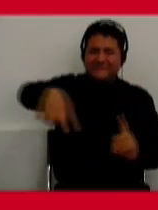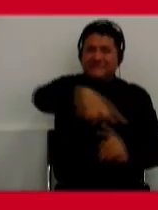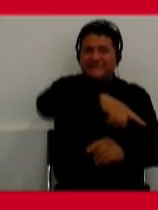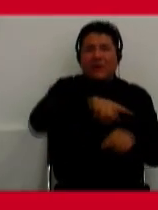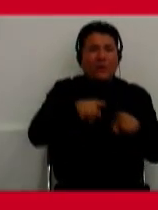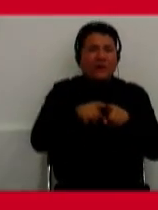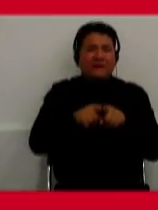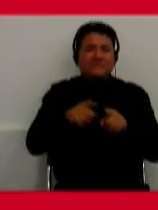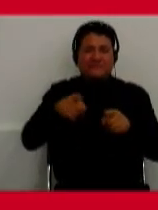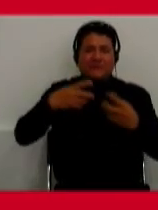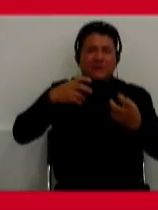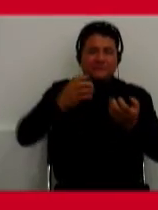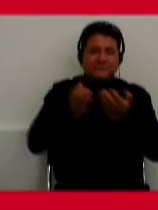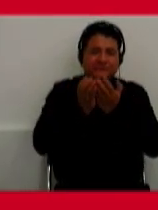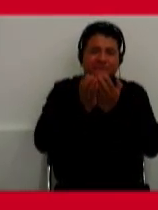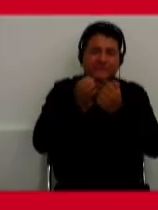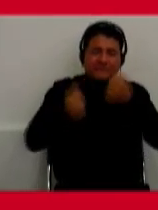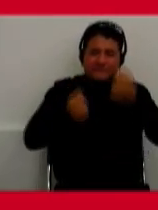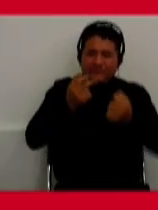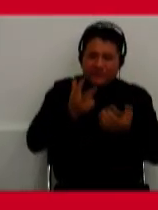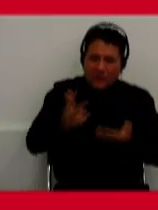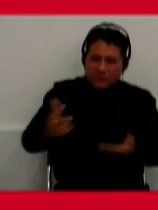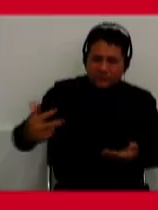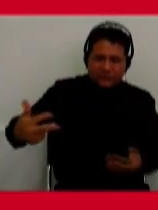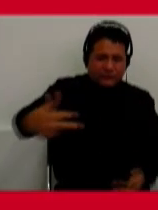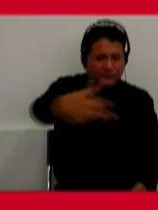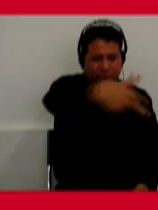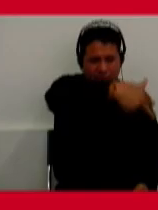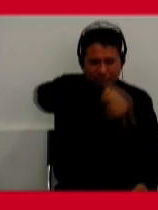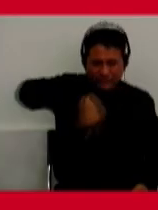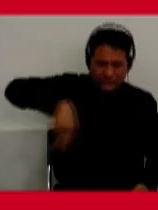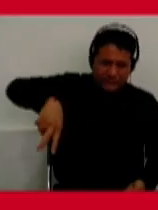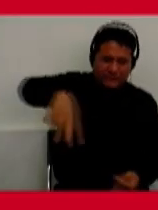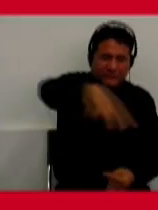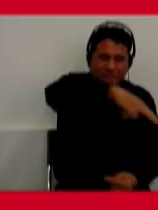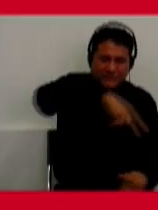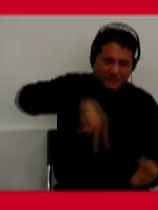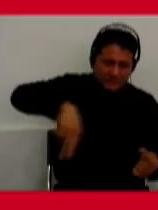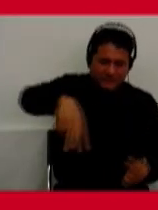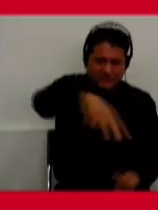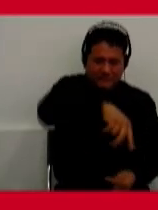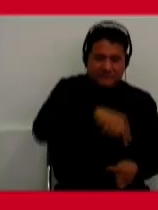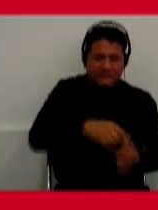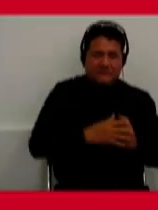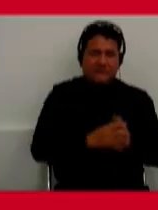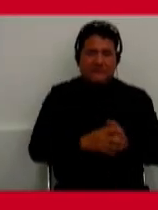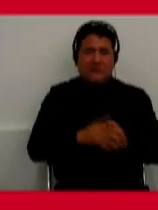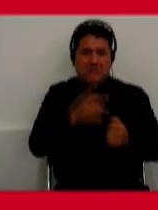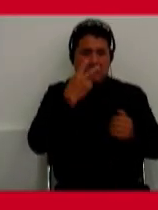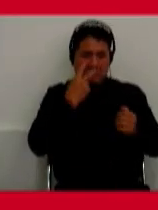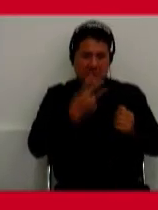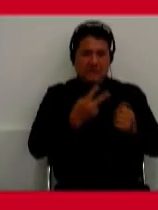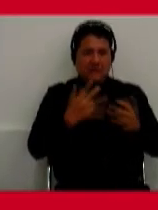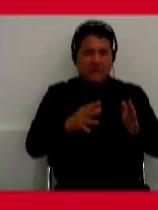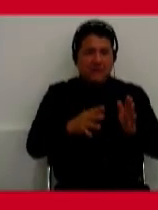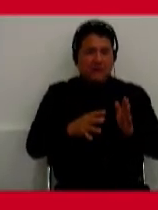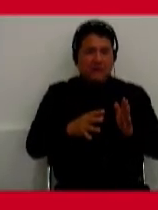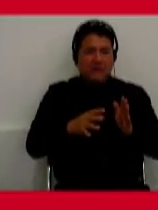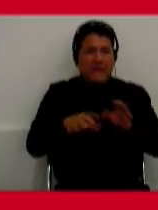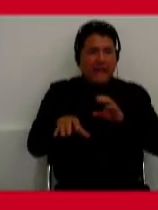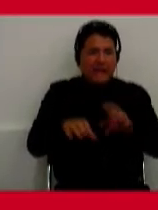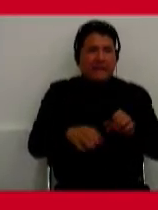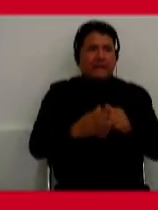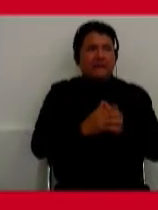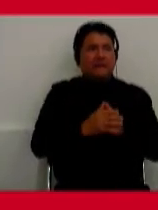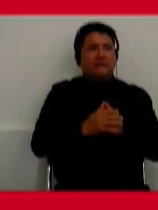todas las buenas prácticas, tanto del planeamiento, ejecución y explotación mina. Podemos apreciar que ya hemos hecho en nuestra unidad Tambomayo un UCF. No